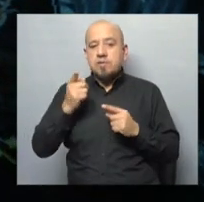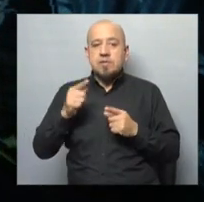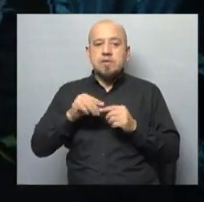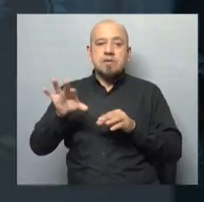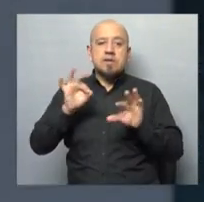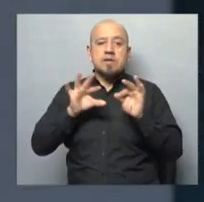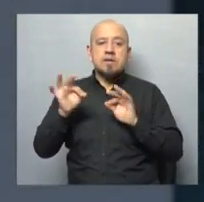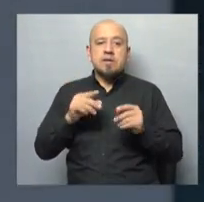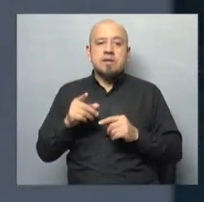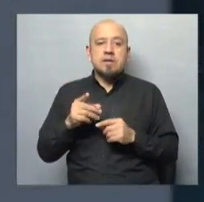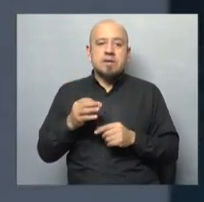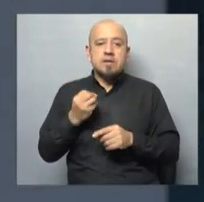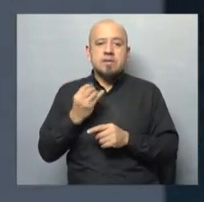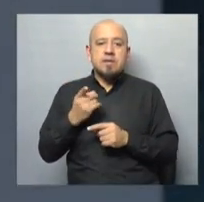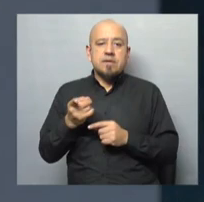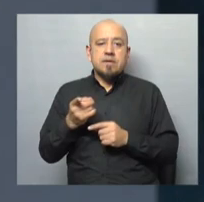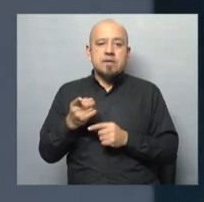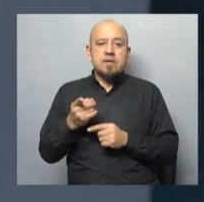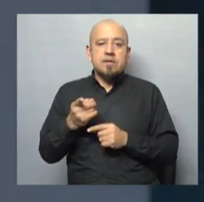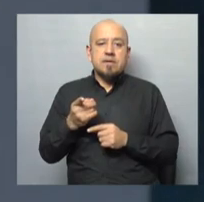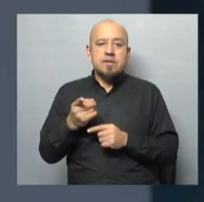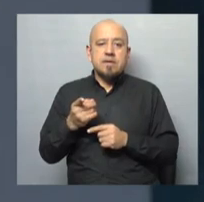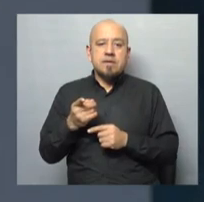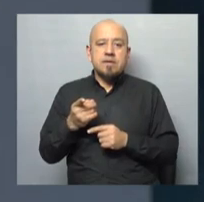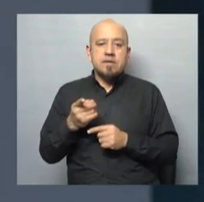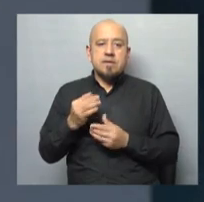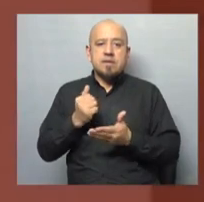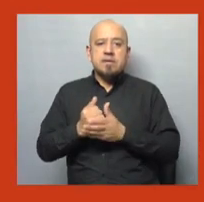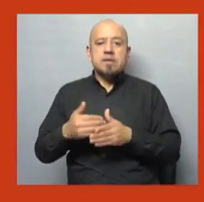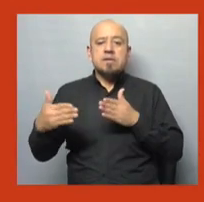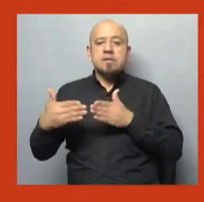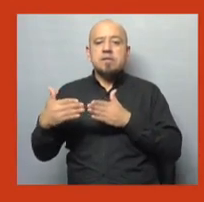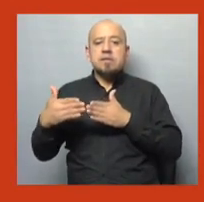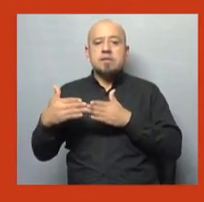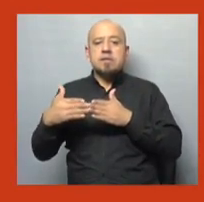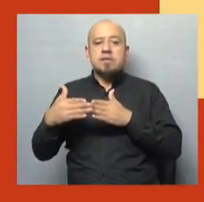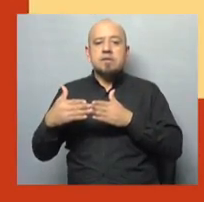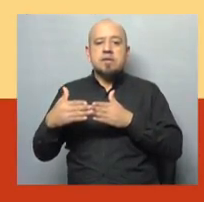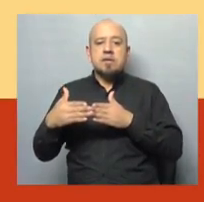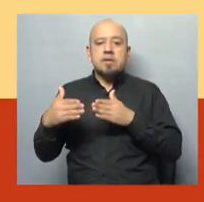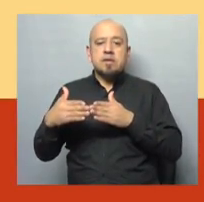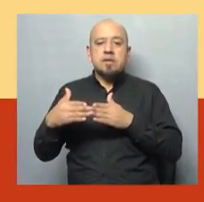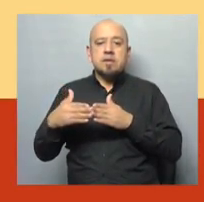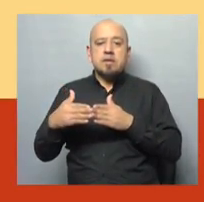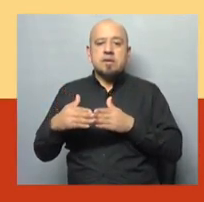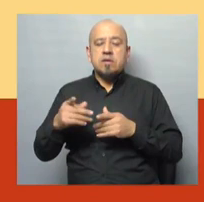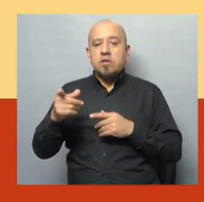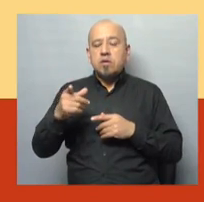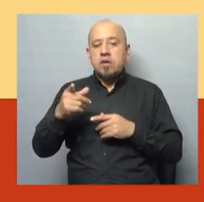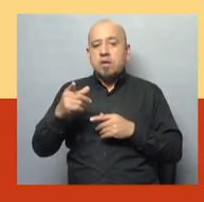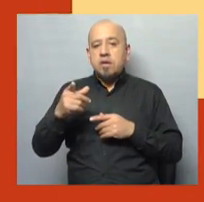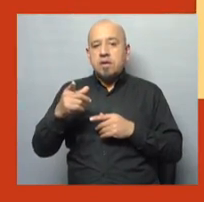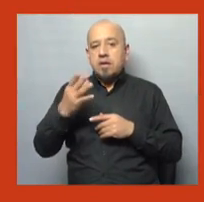porque estoy en la esquina de la casa donde vivo ahora yo no yo estoy viendo en trinidad